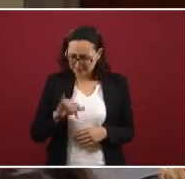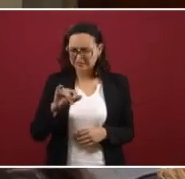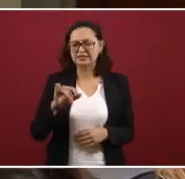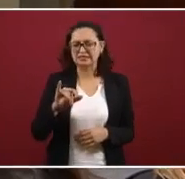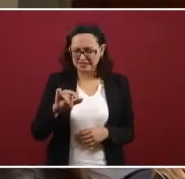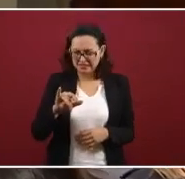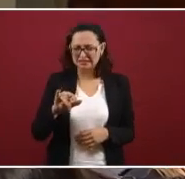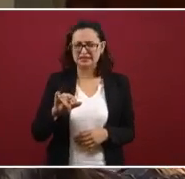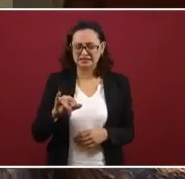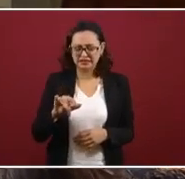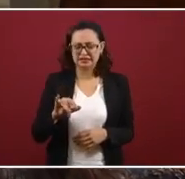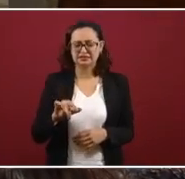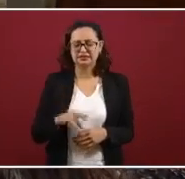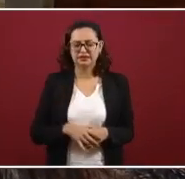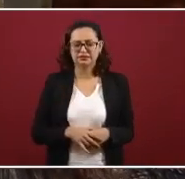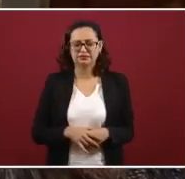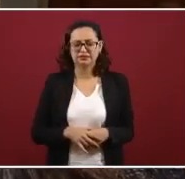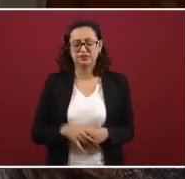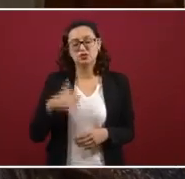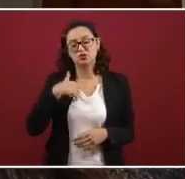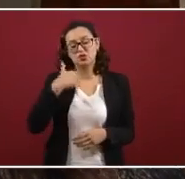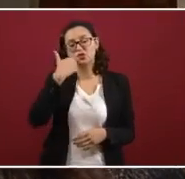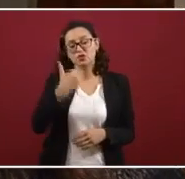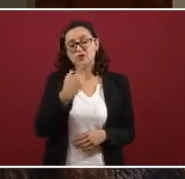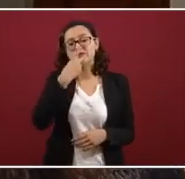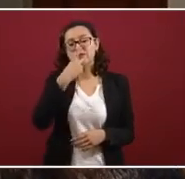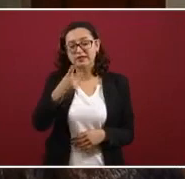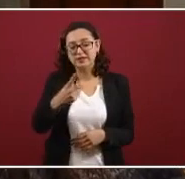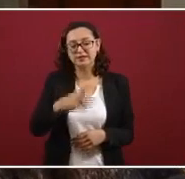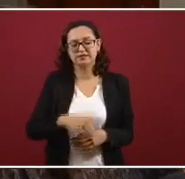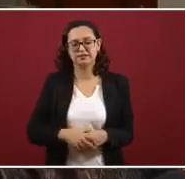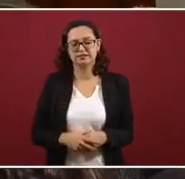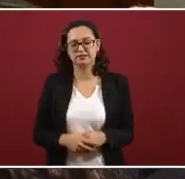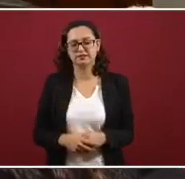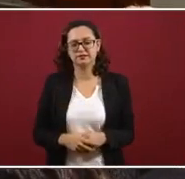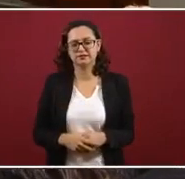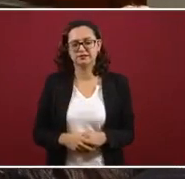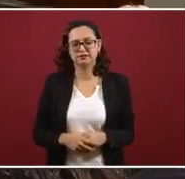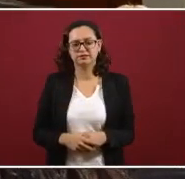pero lo que quiero decir es que